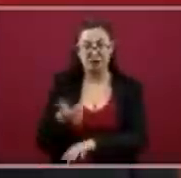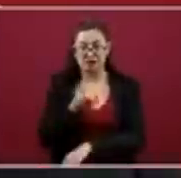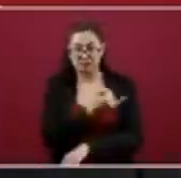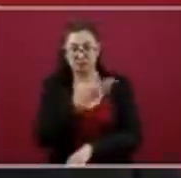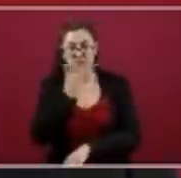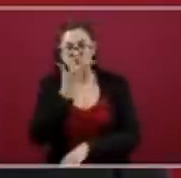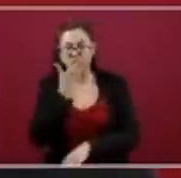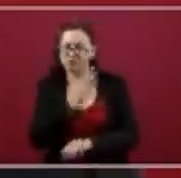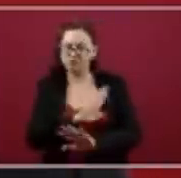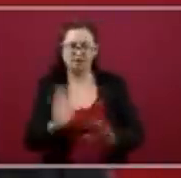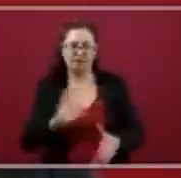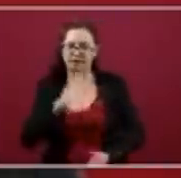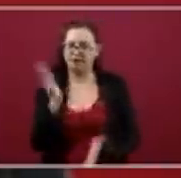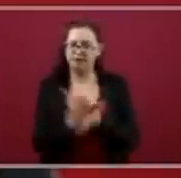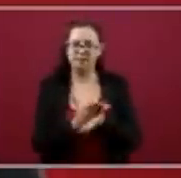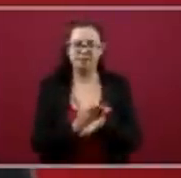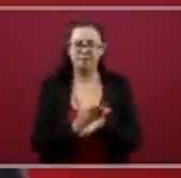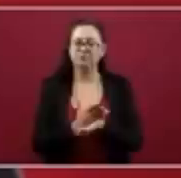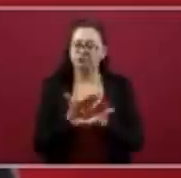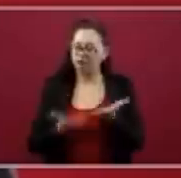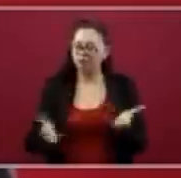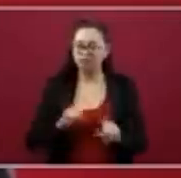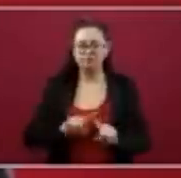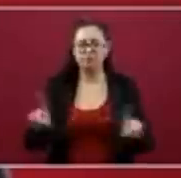excelencia. Ya esto cambió.